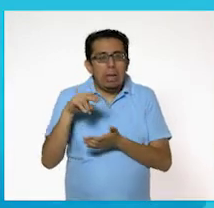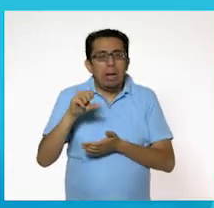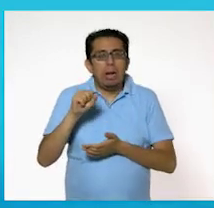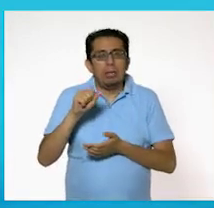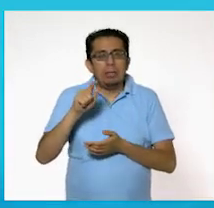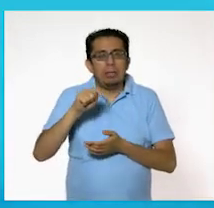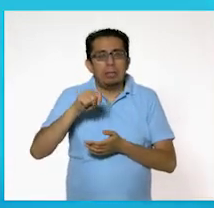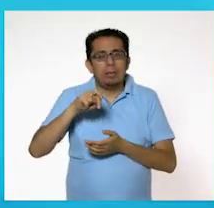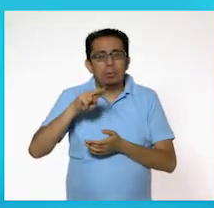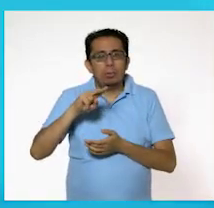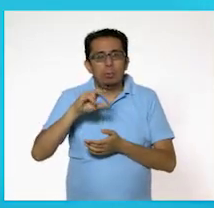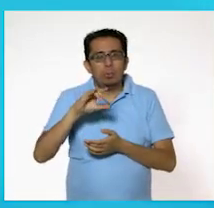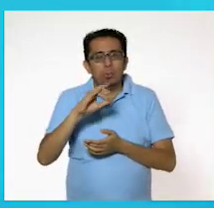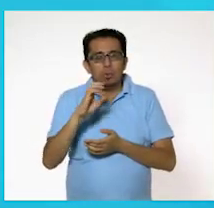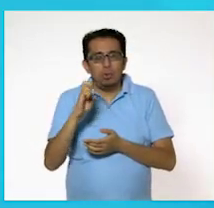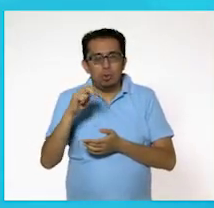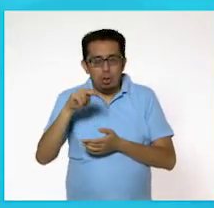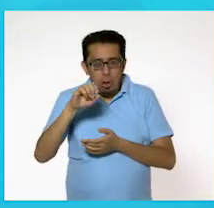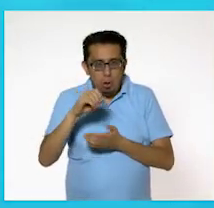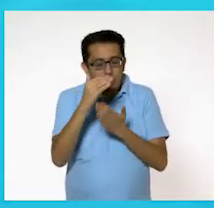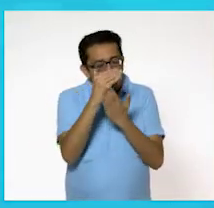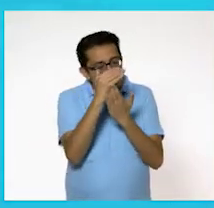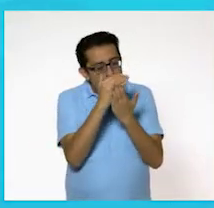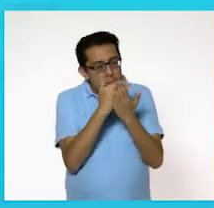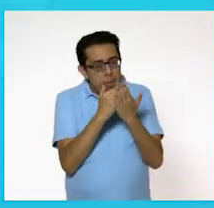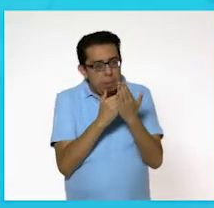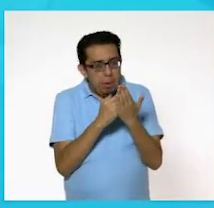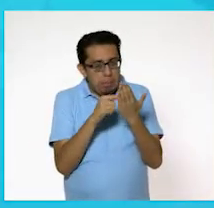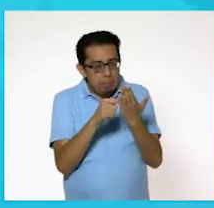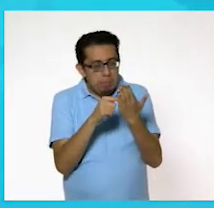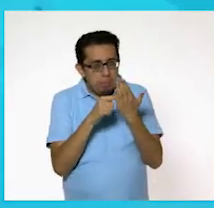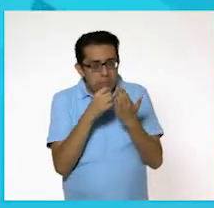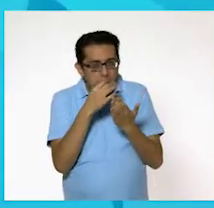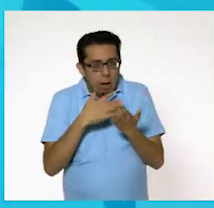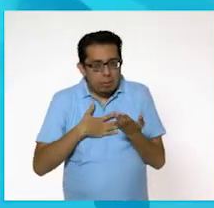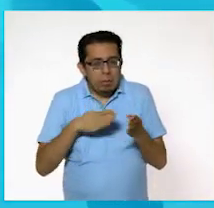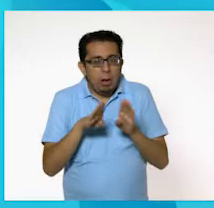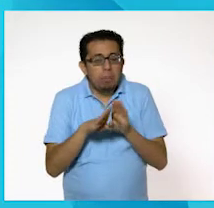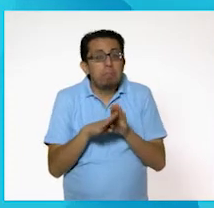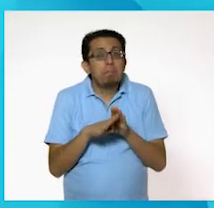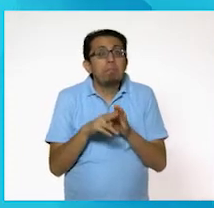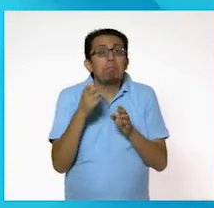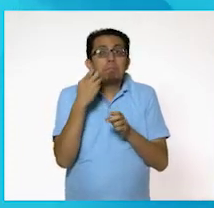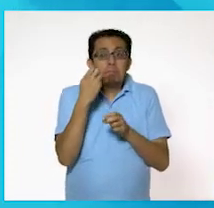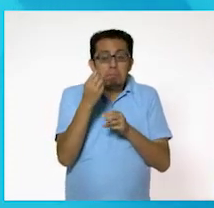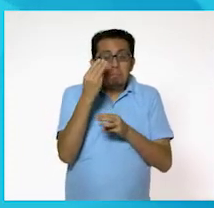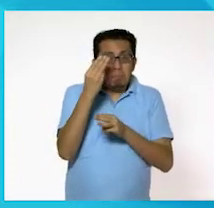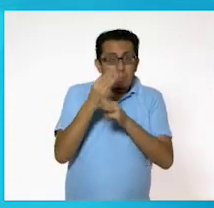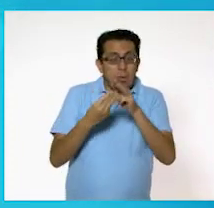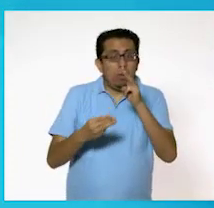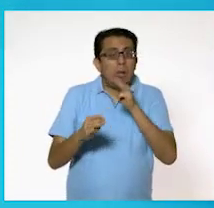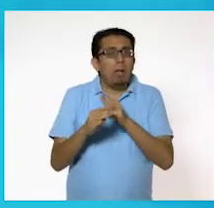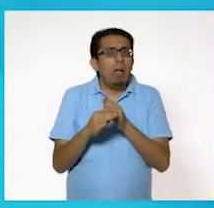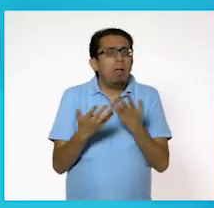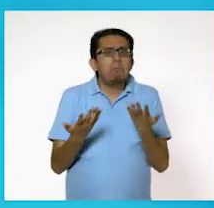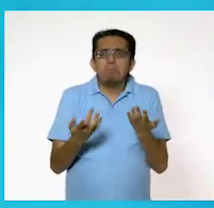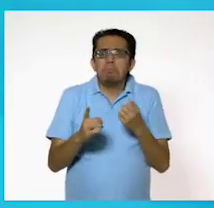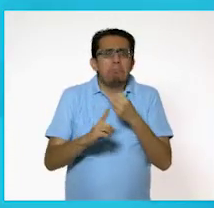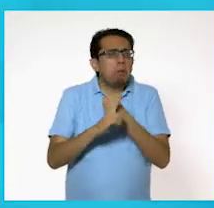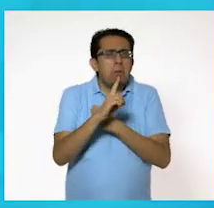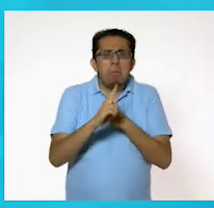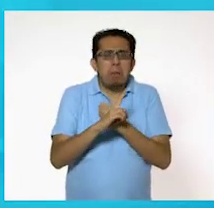Adelante. Vamos a ver las instrucciones. En el caso de los materiales, no hay problema en el